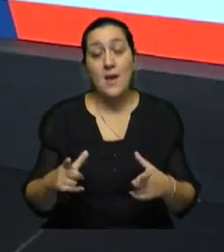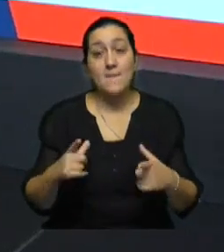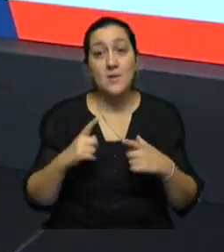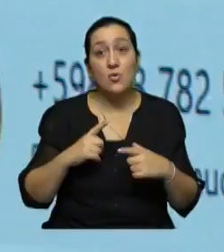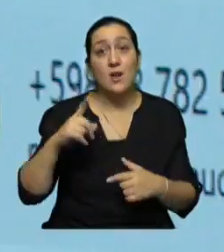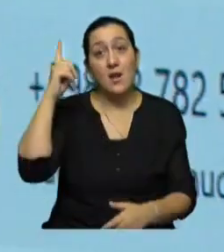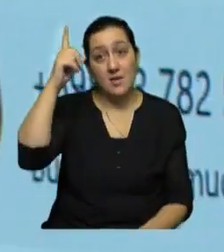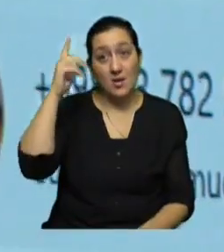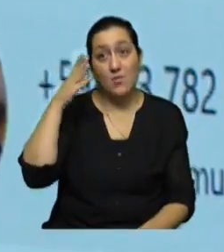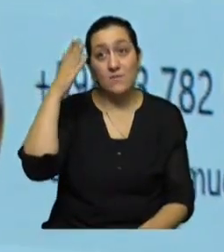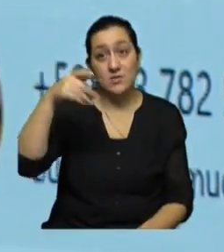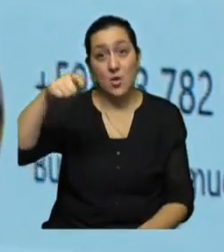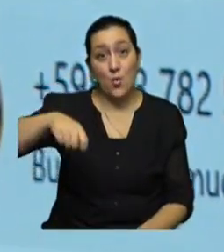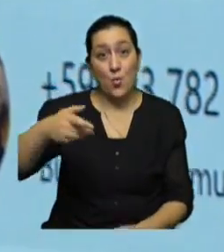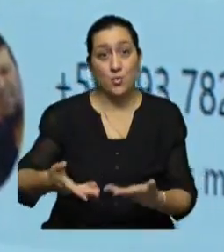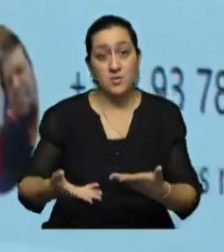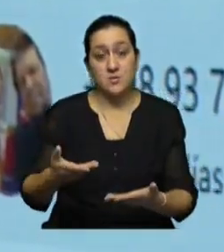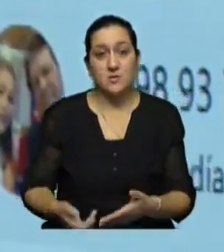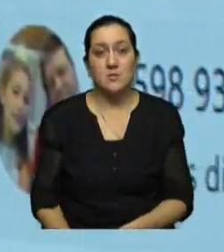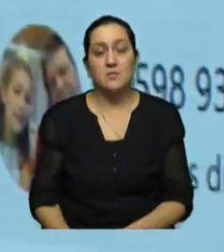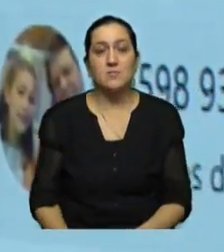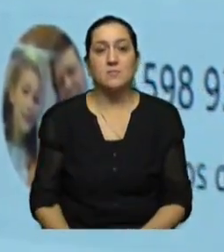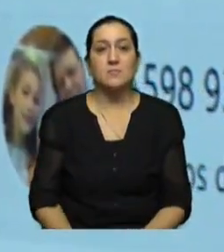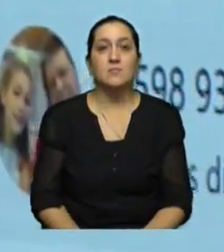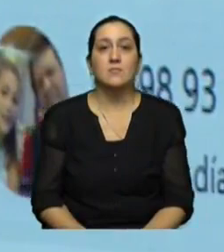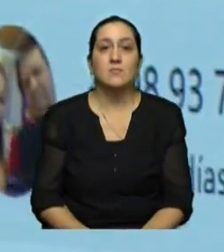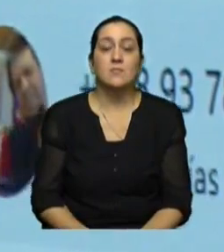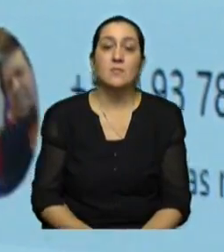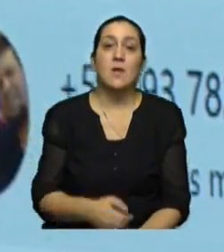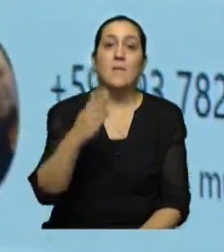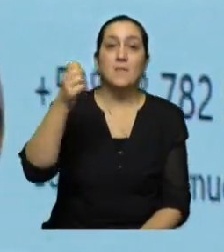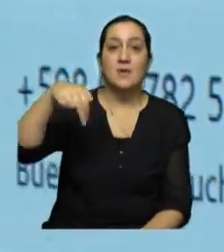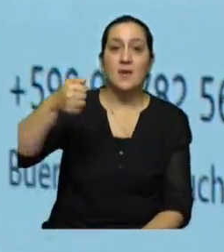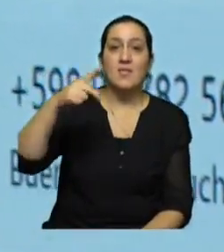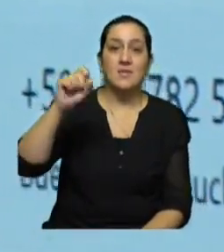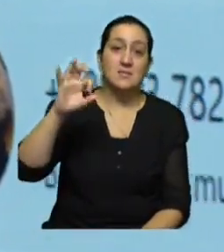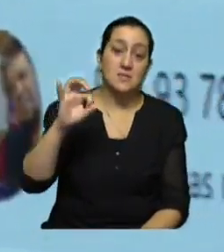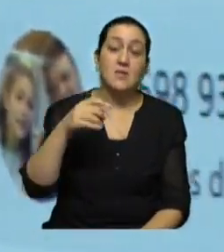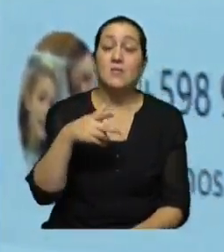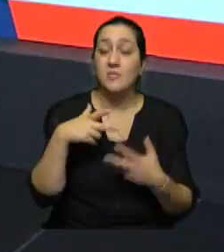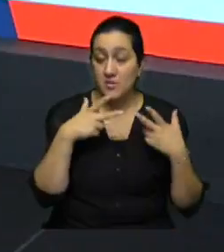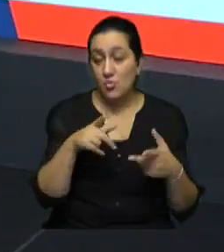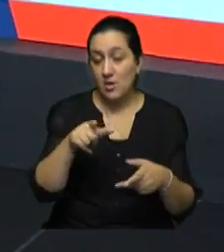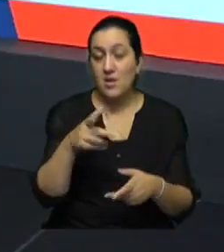a la justicia. Él se manifestó que estaba a disposición de la justicia, en la conferencia de prensa.